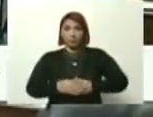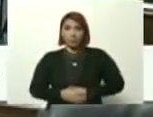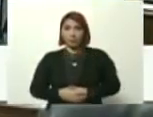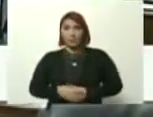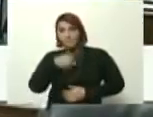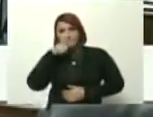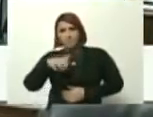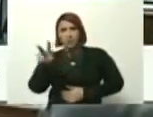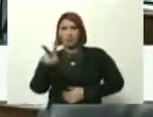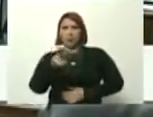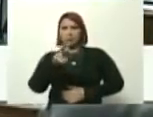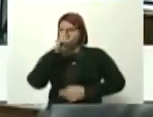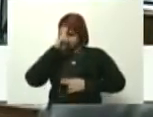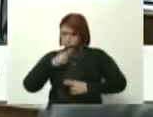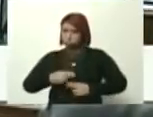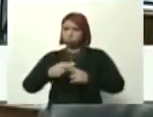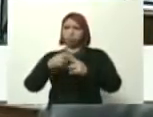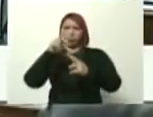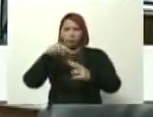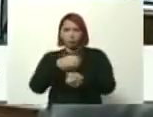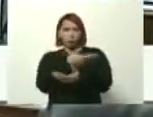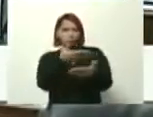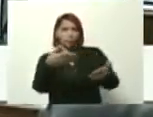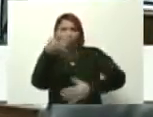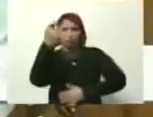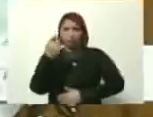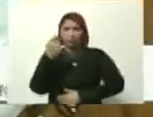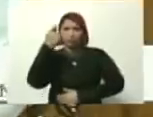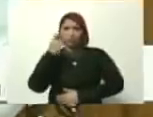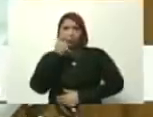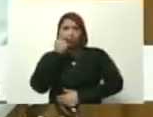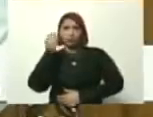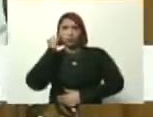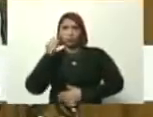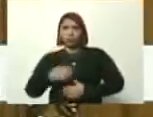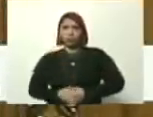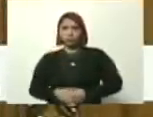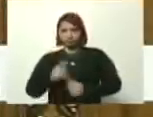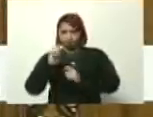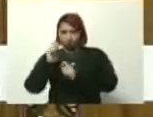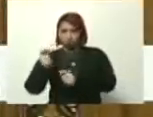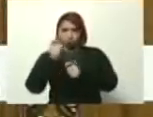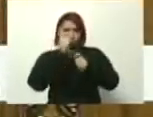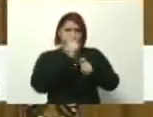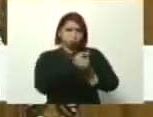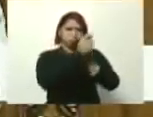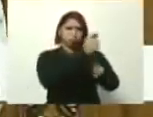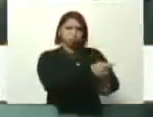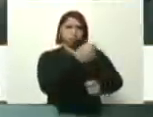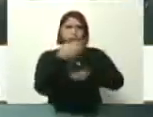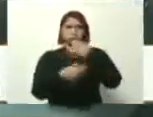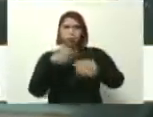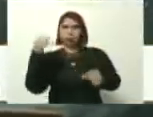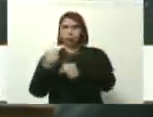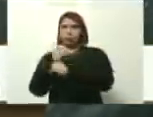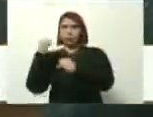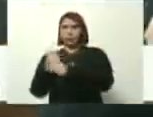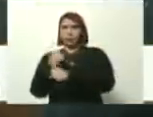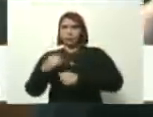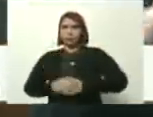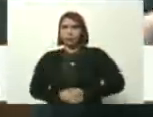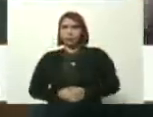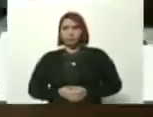pueblo venezolano los reconoce a ustedes, diputados, a ustedes, diputadas, por la labor que han ejercido